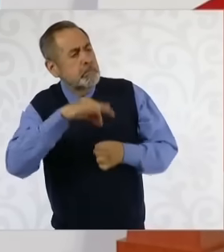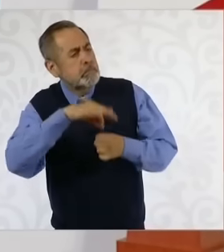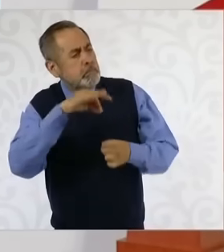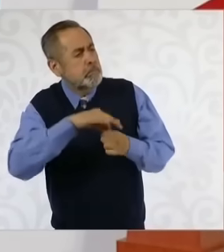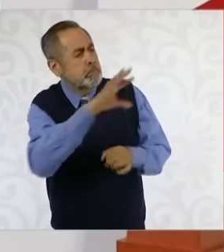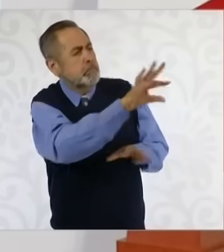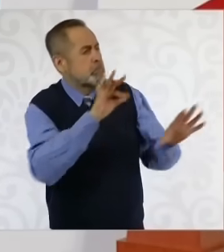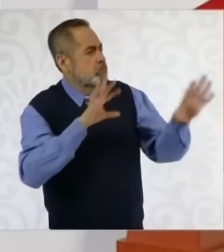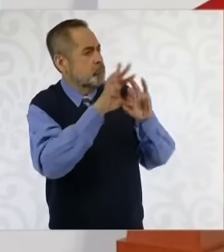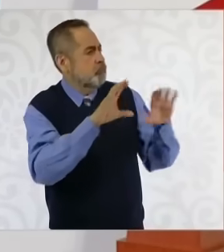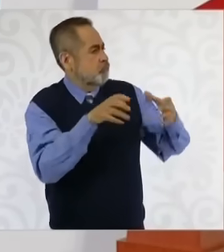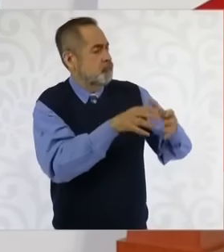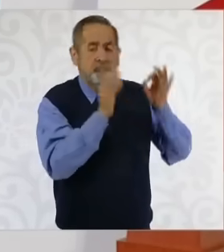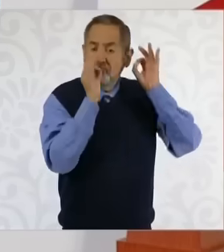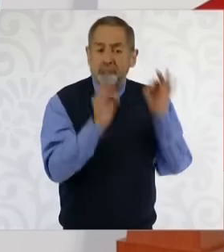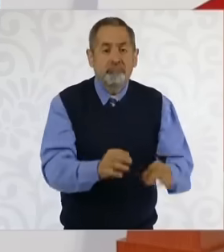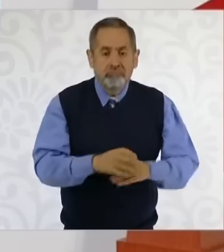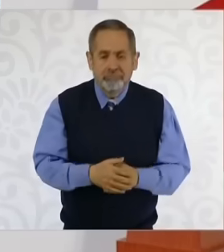Porque ya ayer yo vi algunas